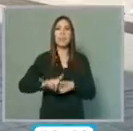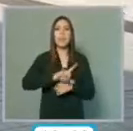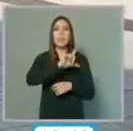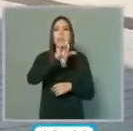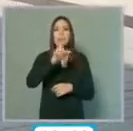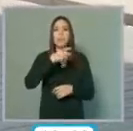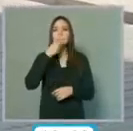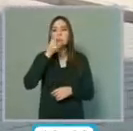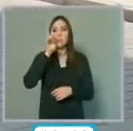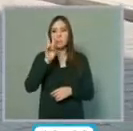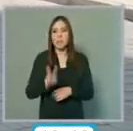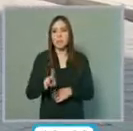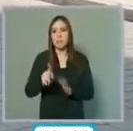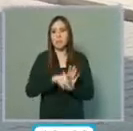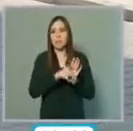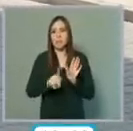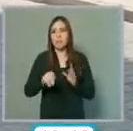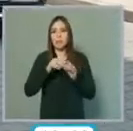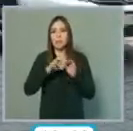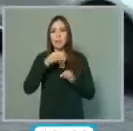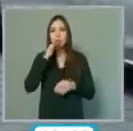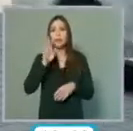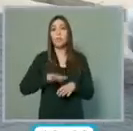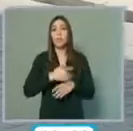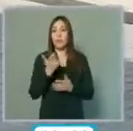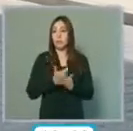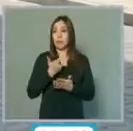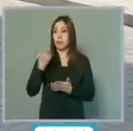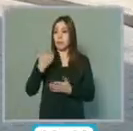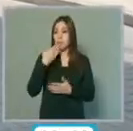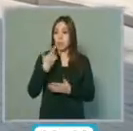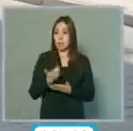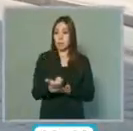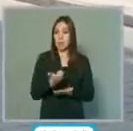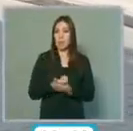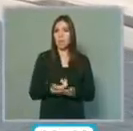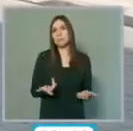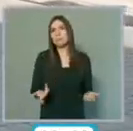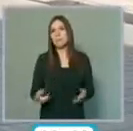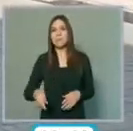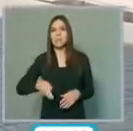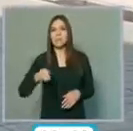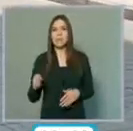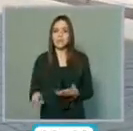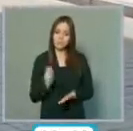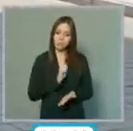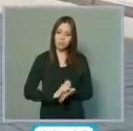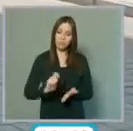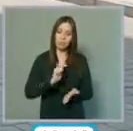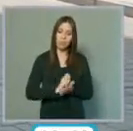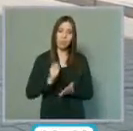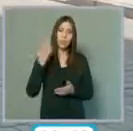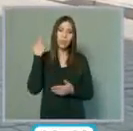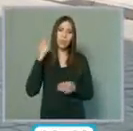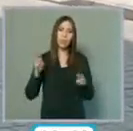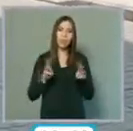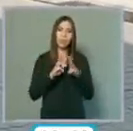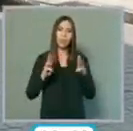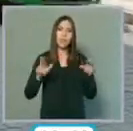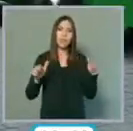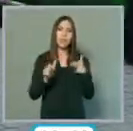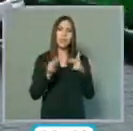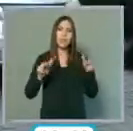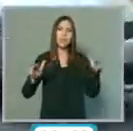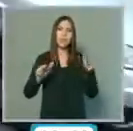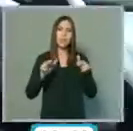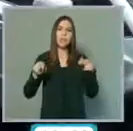lana, que porque como te ofrecían un buen billete, dijo: yo escribo la música del himno nacional mexicano.